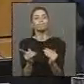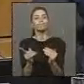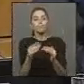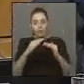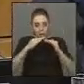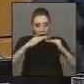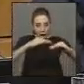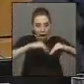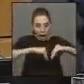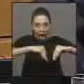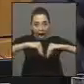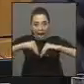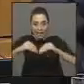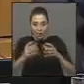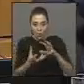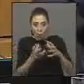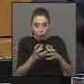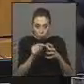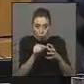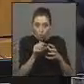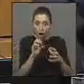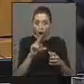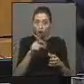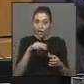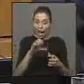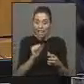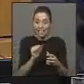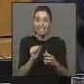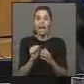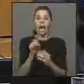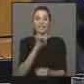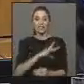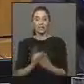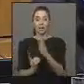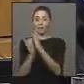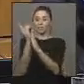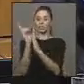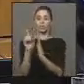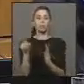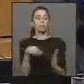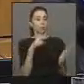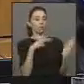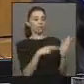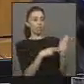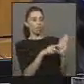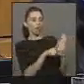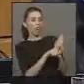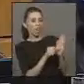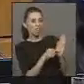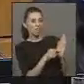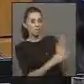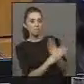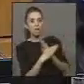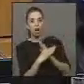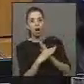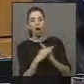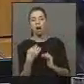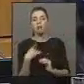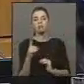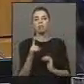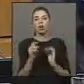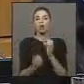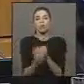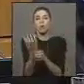la agricultura orgánica nacional se desarrolle, porque desincentiva la formación de nuevas organizaciones